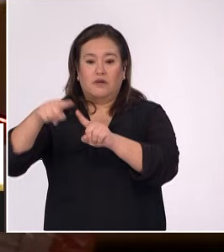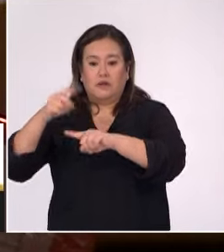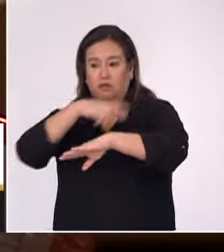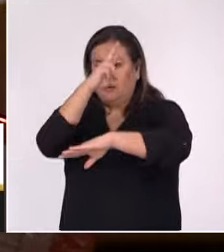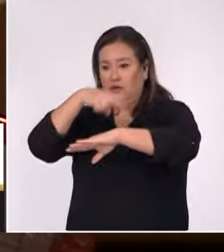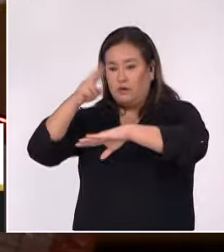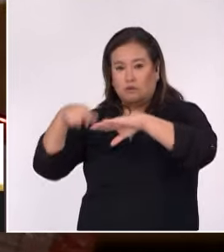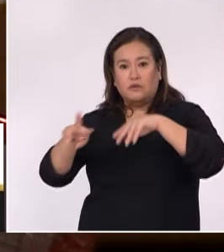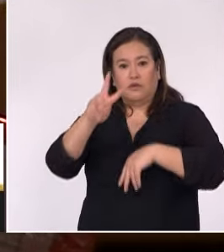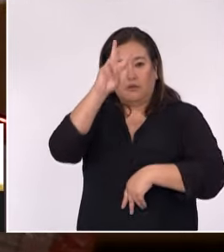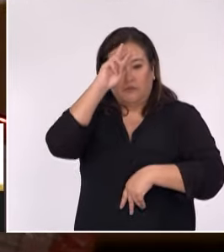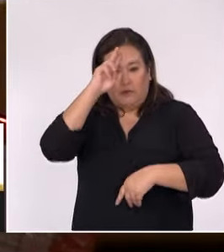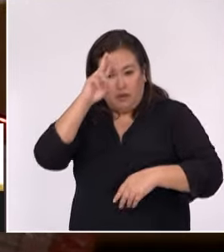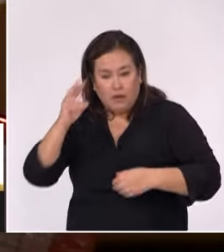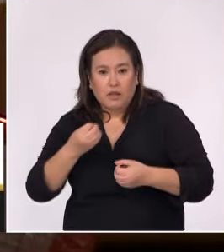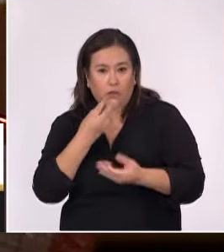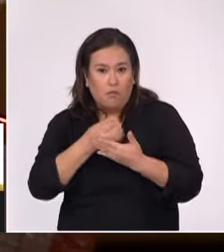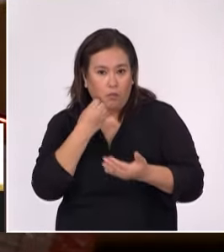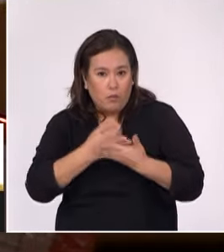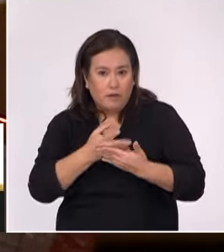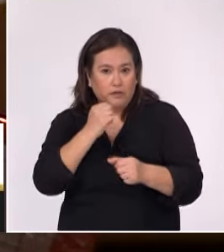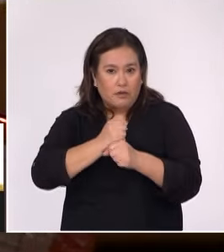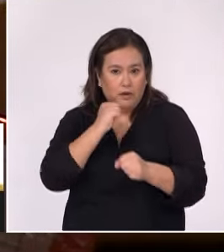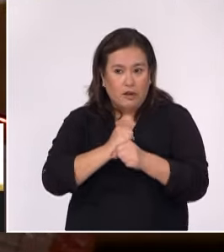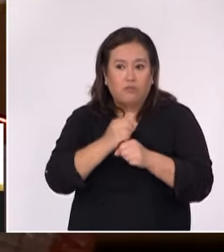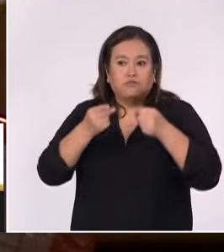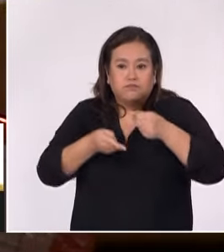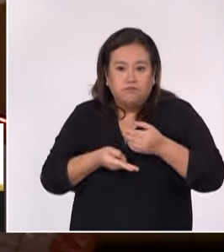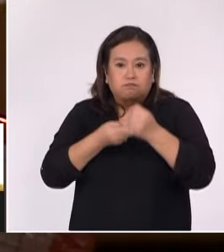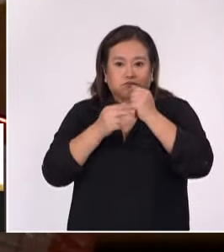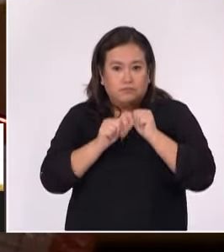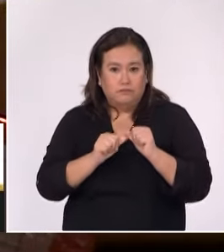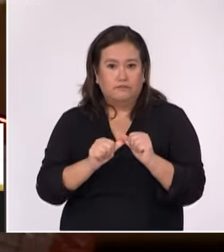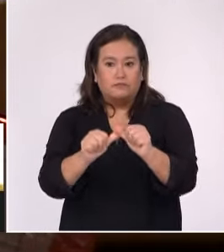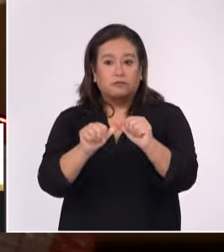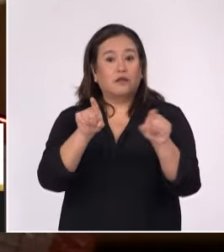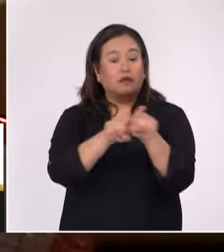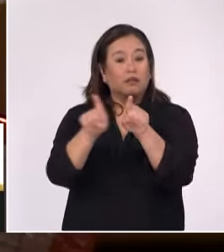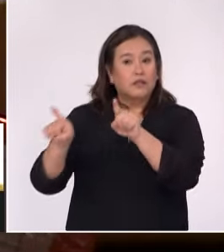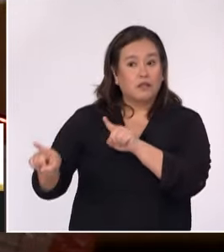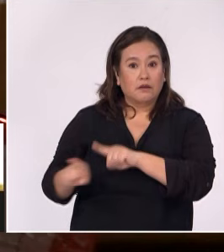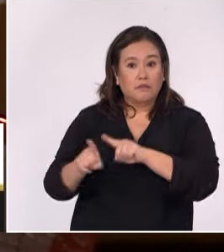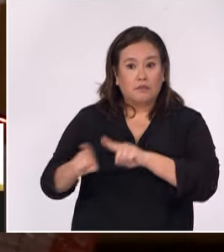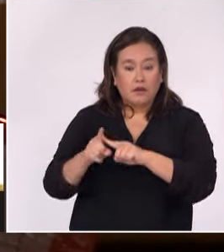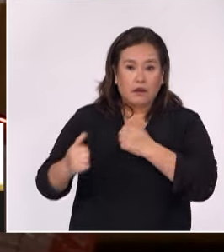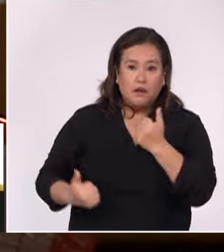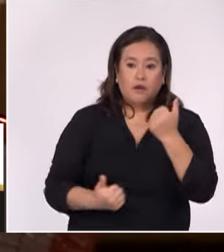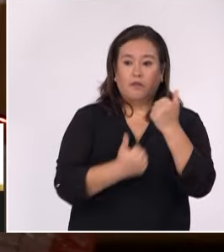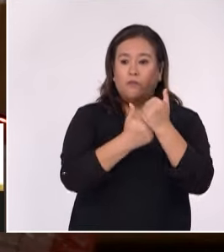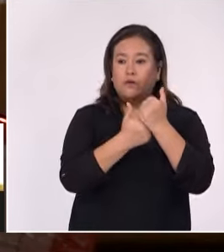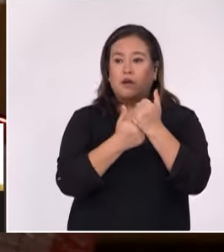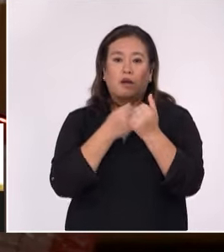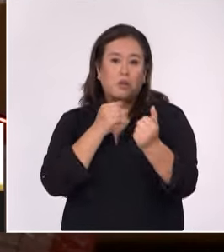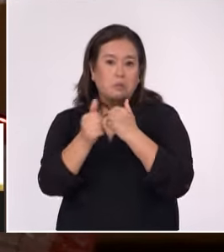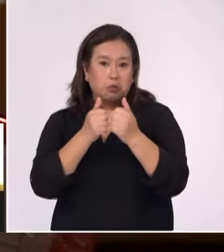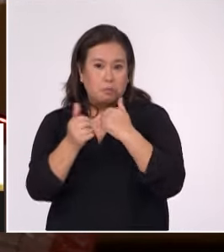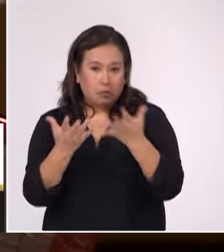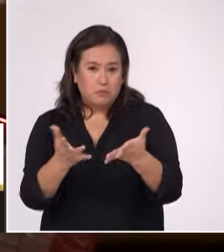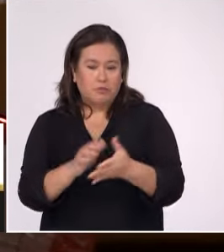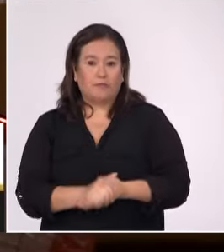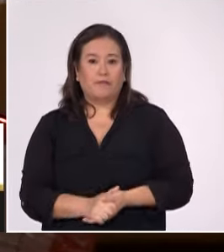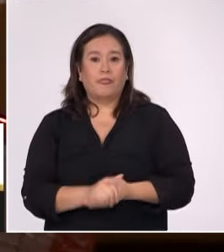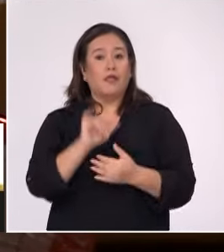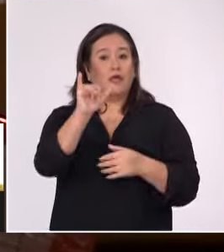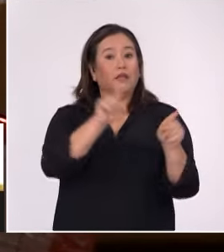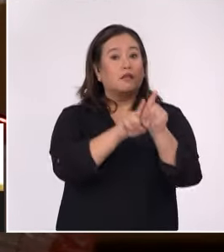eficiencia y la sostenibilidad, así como contribuir con la competitividad. Asimismo, un